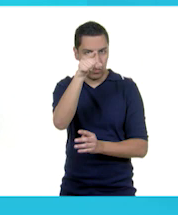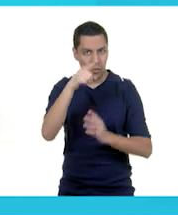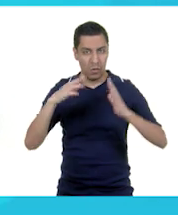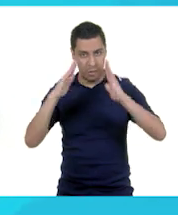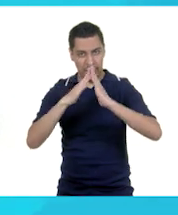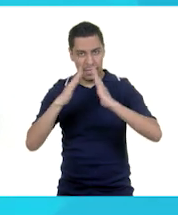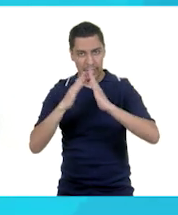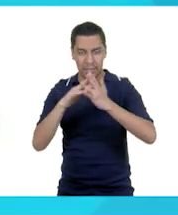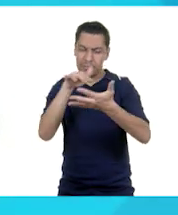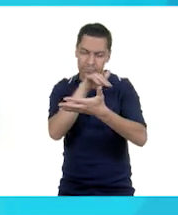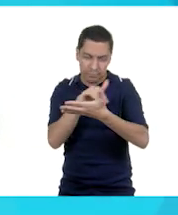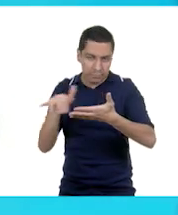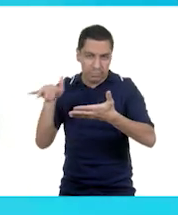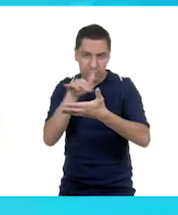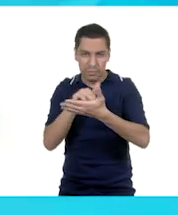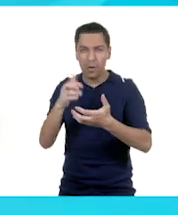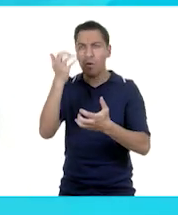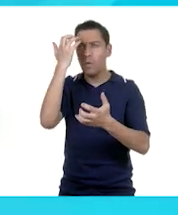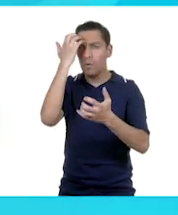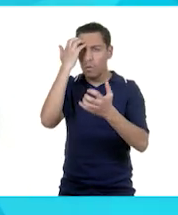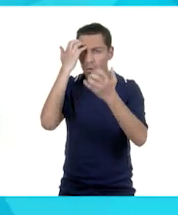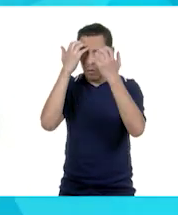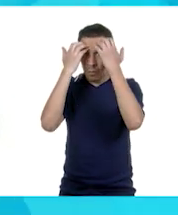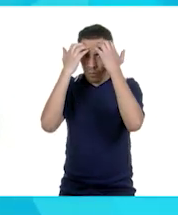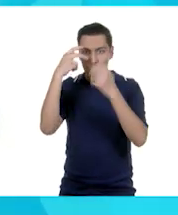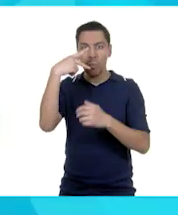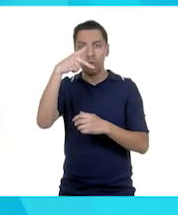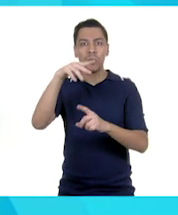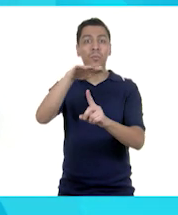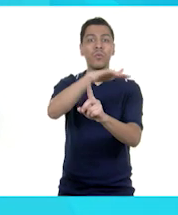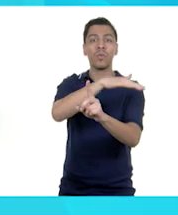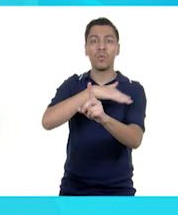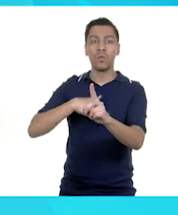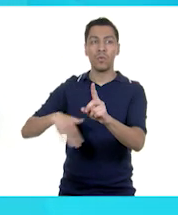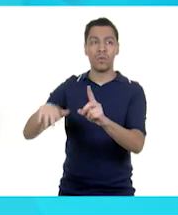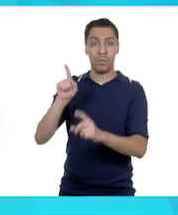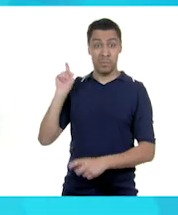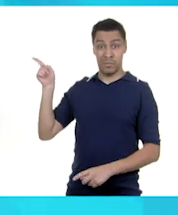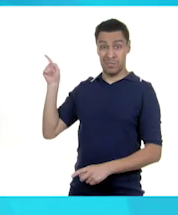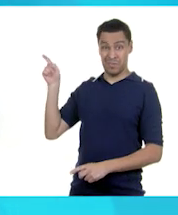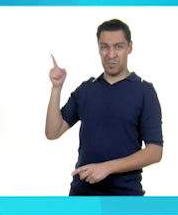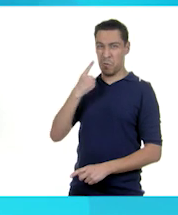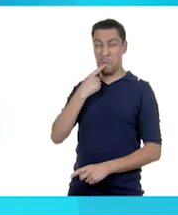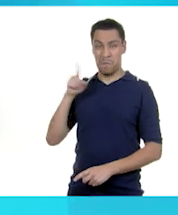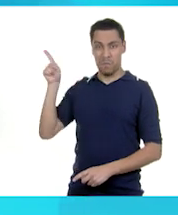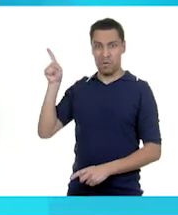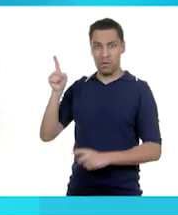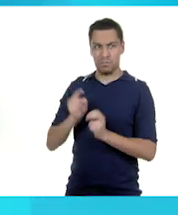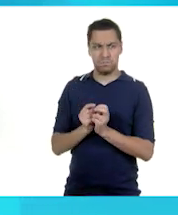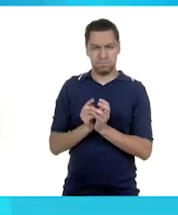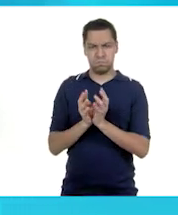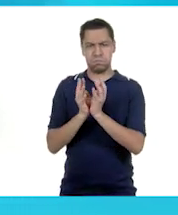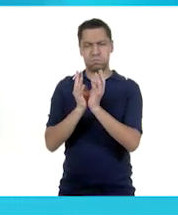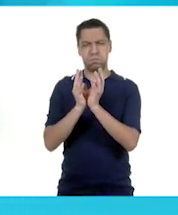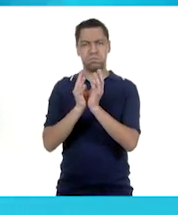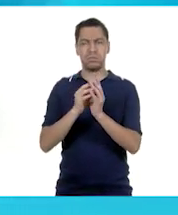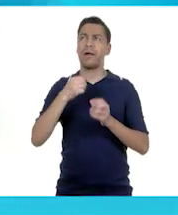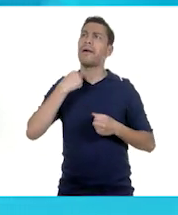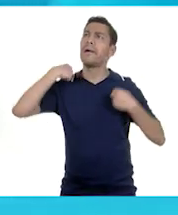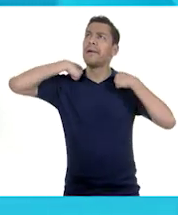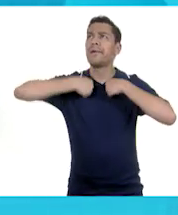vayan conociendo también las plantas que los rodean. Por ejemplo, esas plantas, ¿sabes? Son las que unos niños encontraban de camino a su